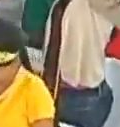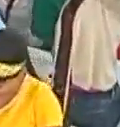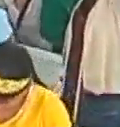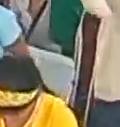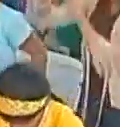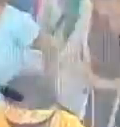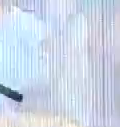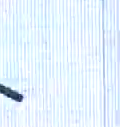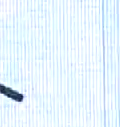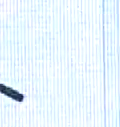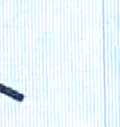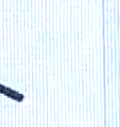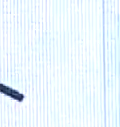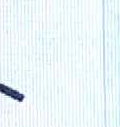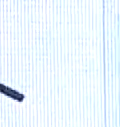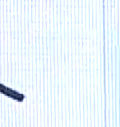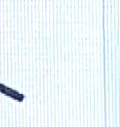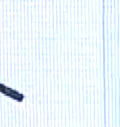Bueno, realmente